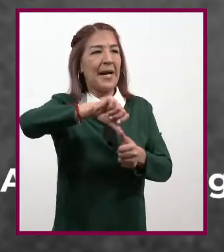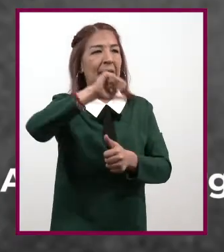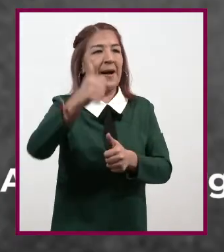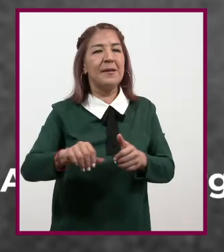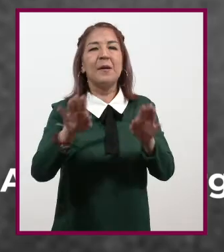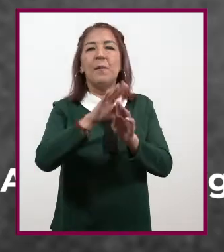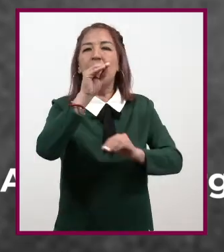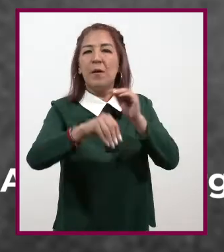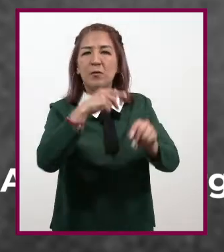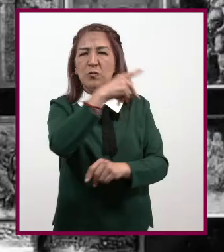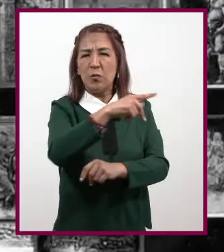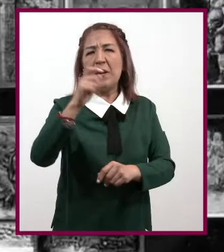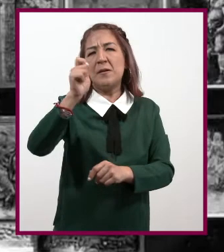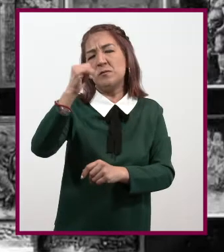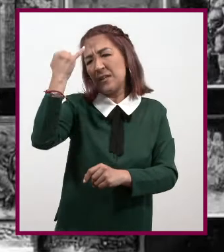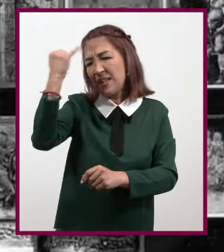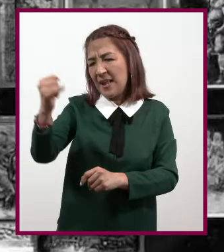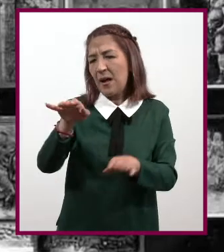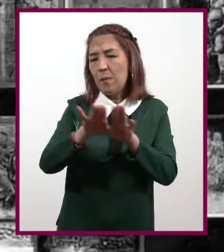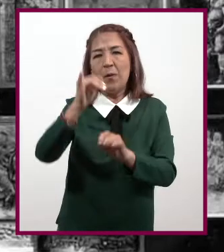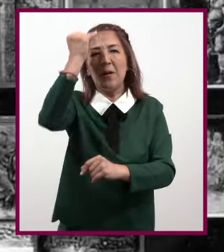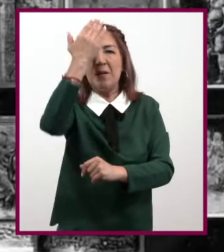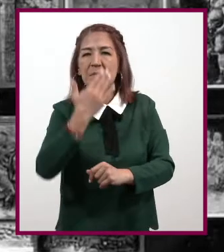las imágenes